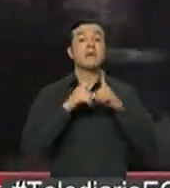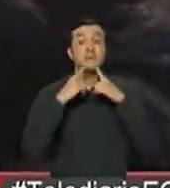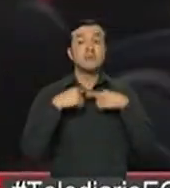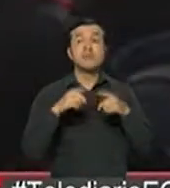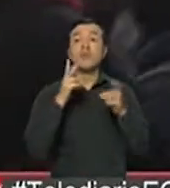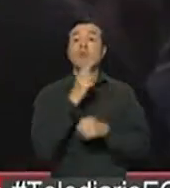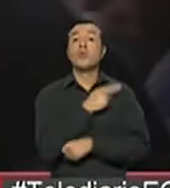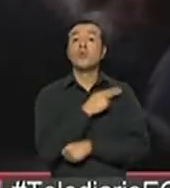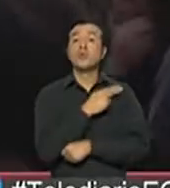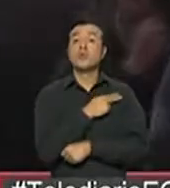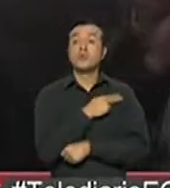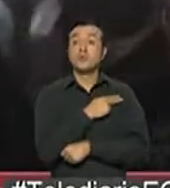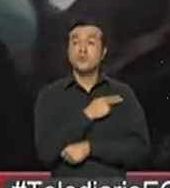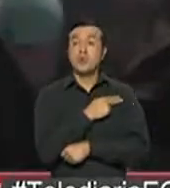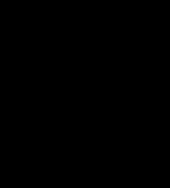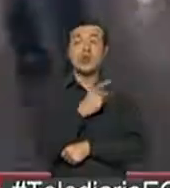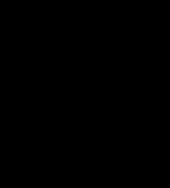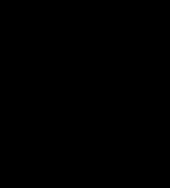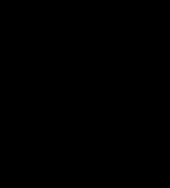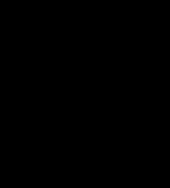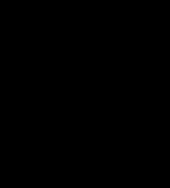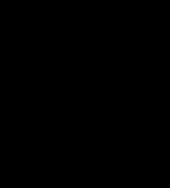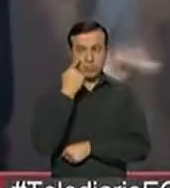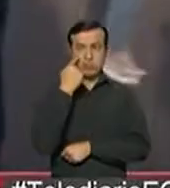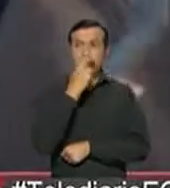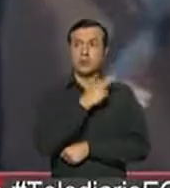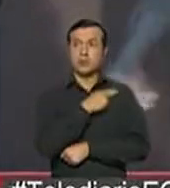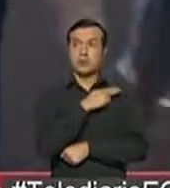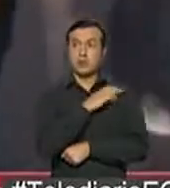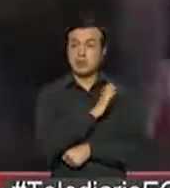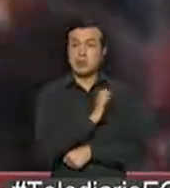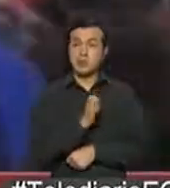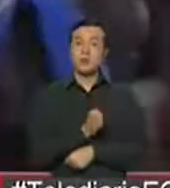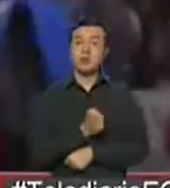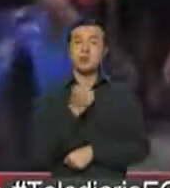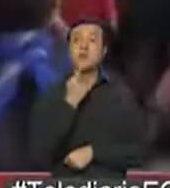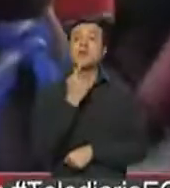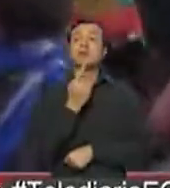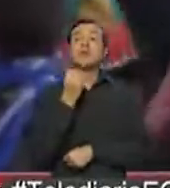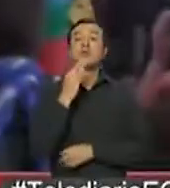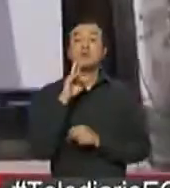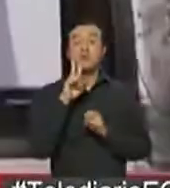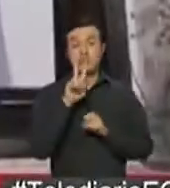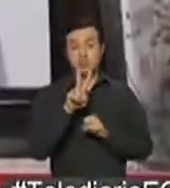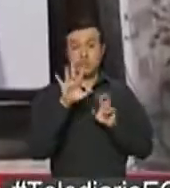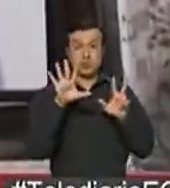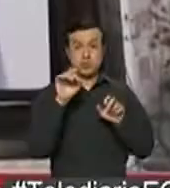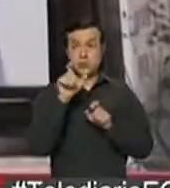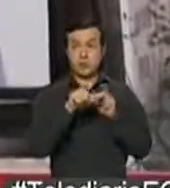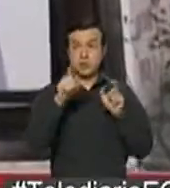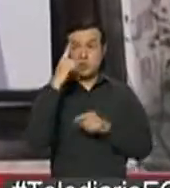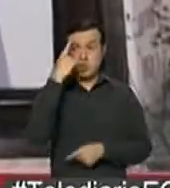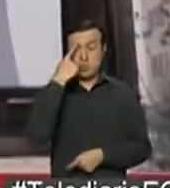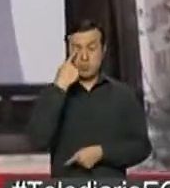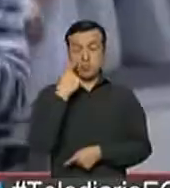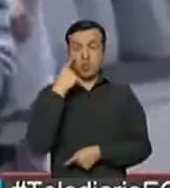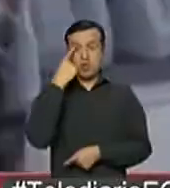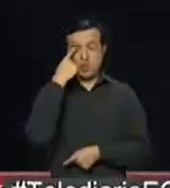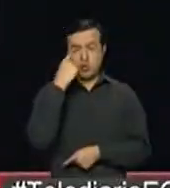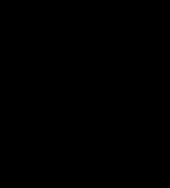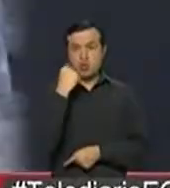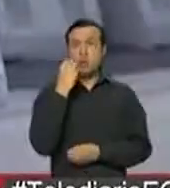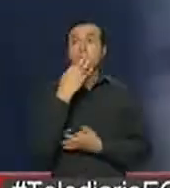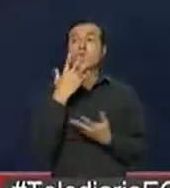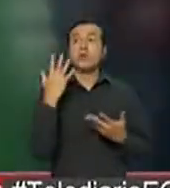la Universidad de Trauma Ocular del Hospital de Córdoba, dio cuenta de 280 casos de lesiones severas, de los